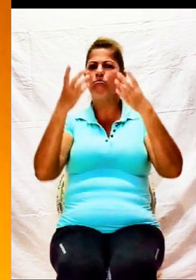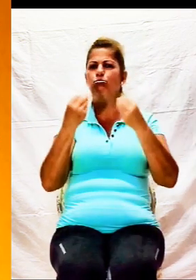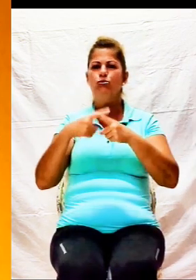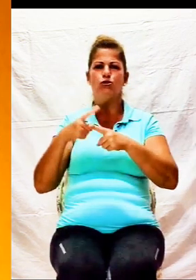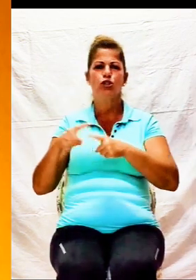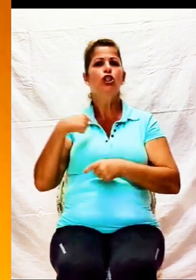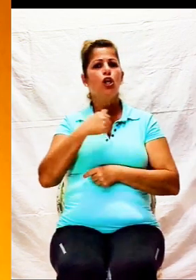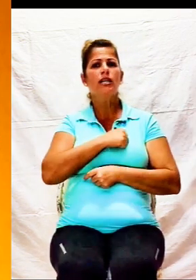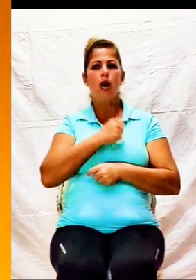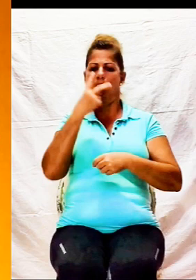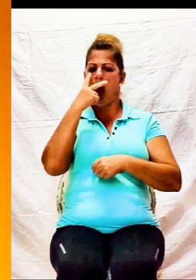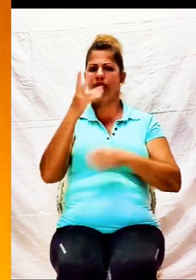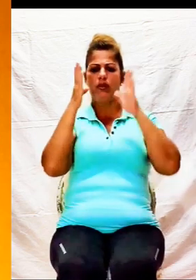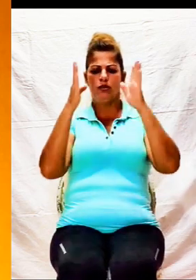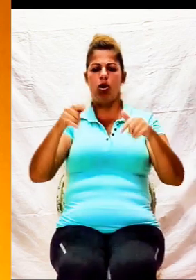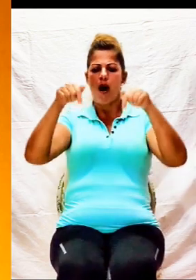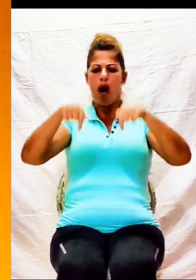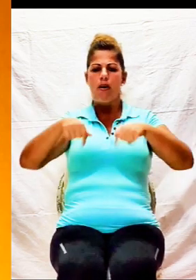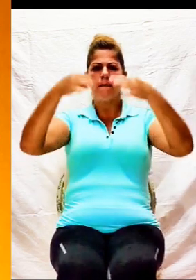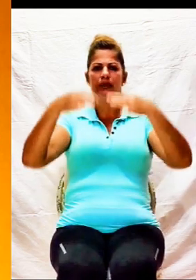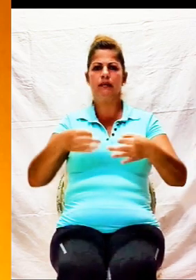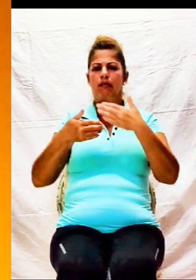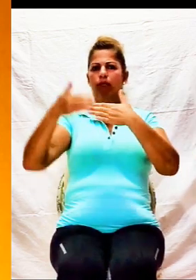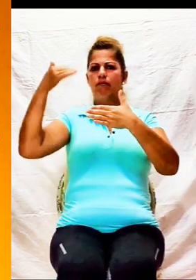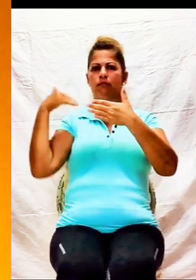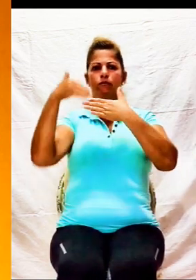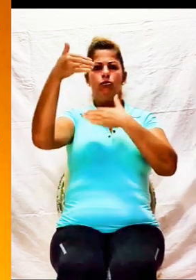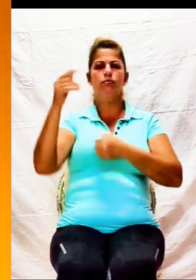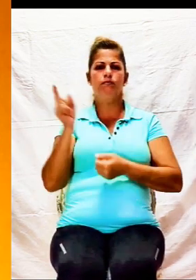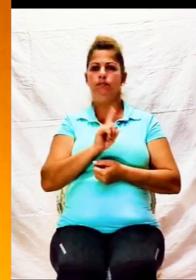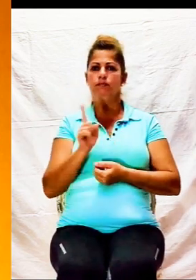que atienda al presente que estoy viviendo.